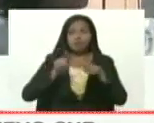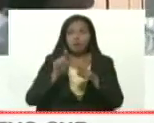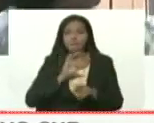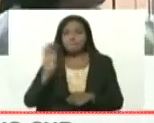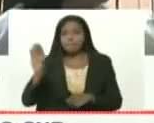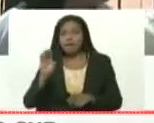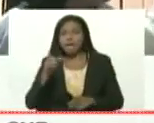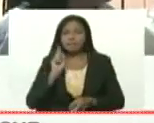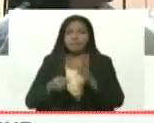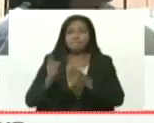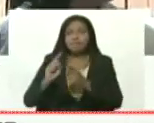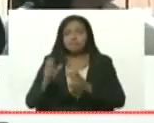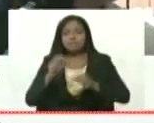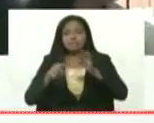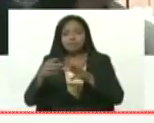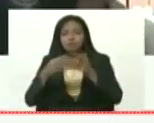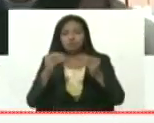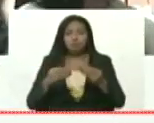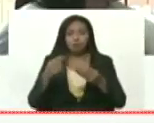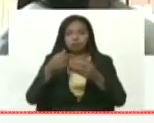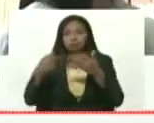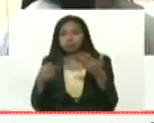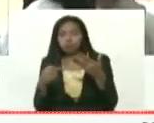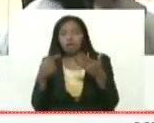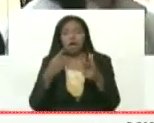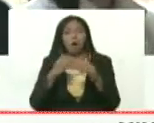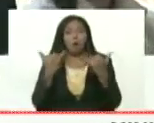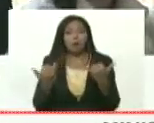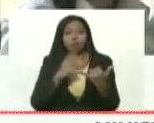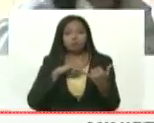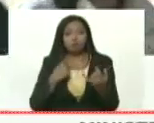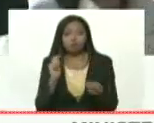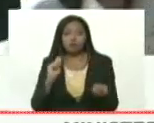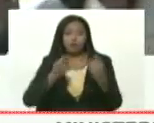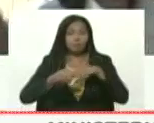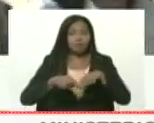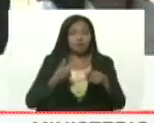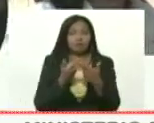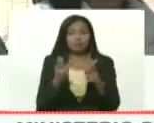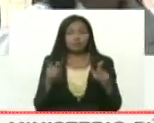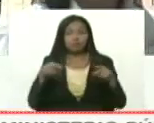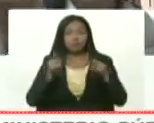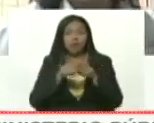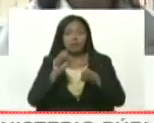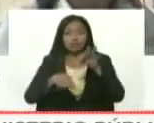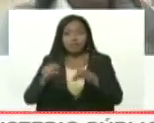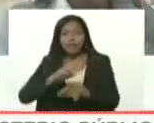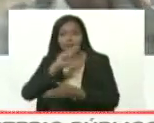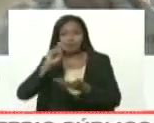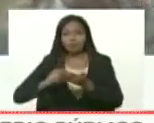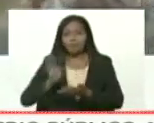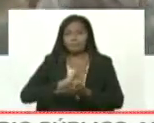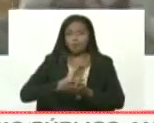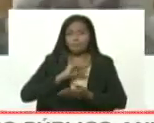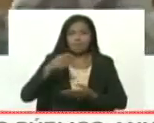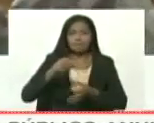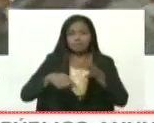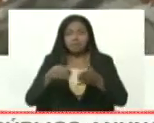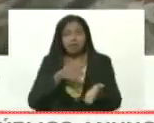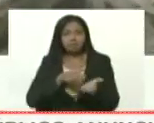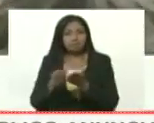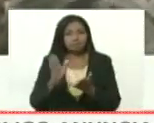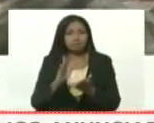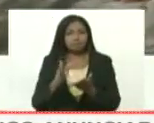país dependiente de semilla en todos los rubros. Ahora vamos a la liberación de la semilla. Semilla nacional, semilla sana,